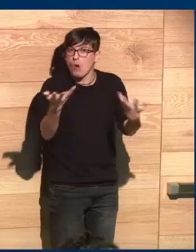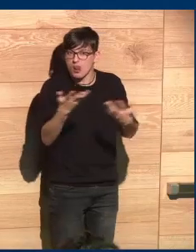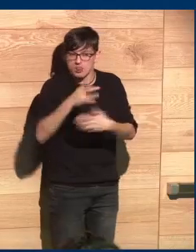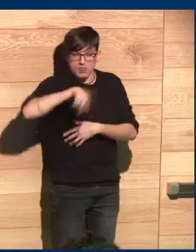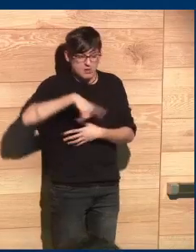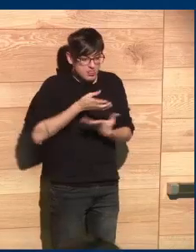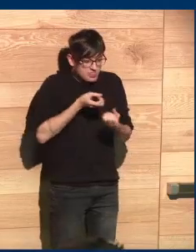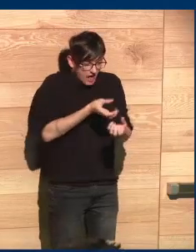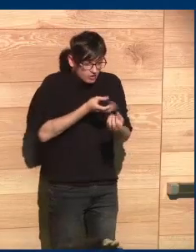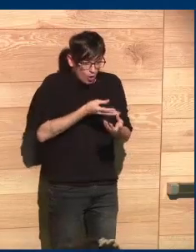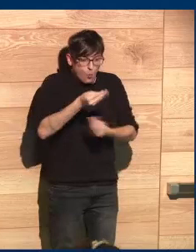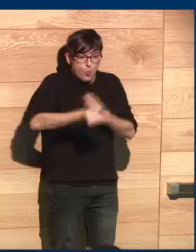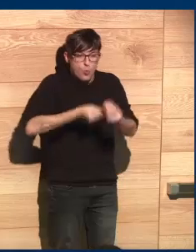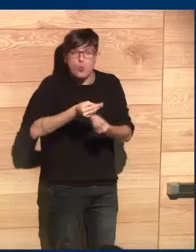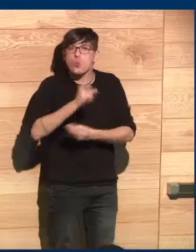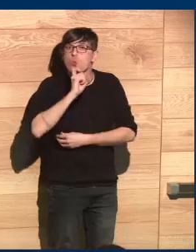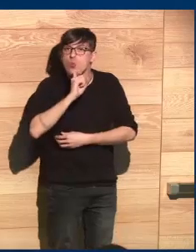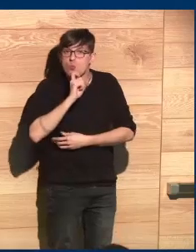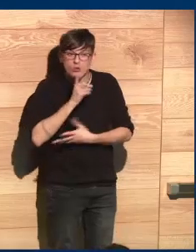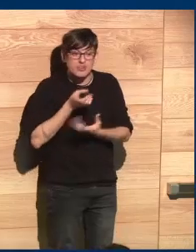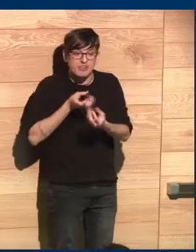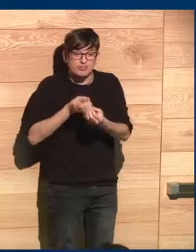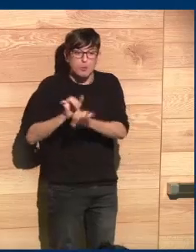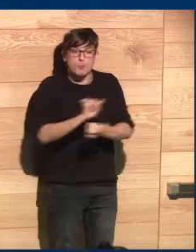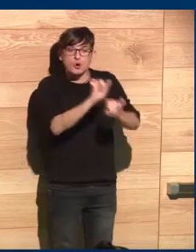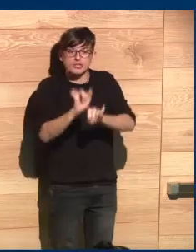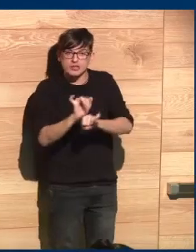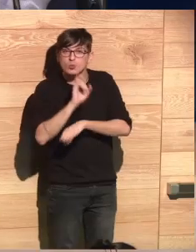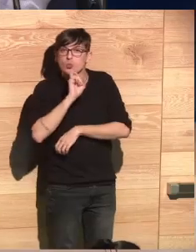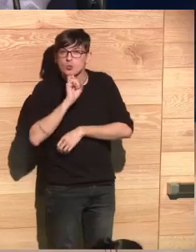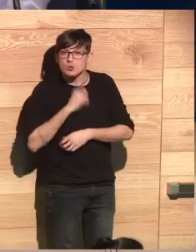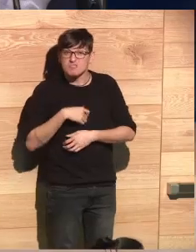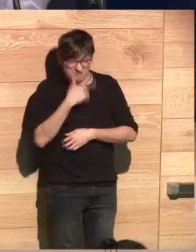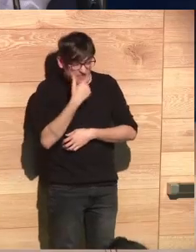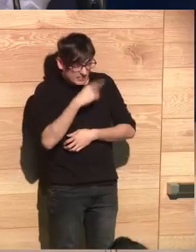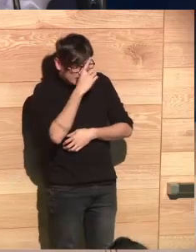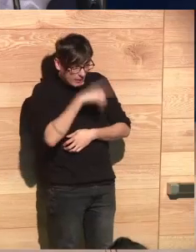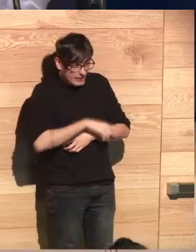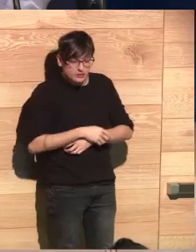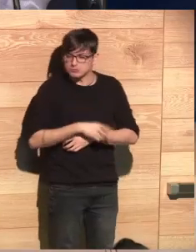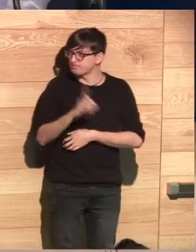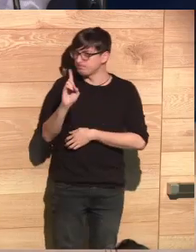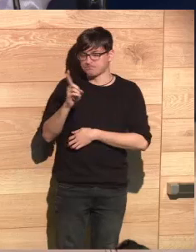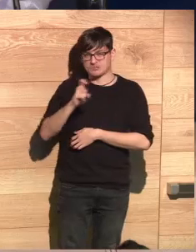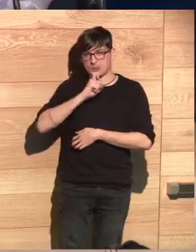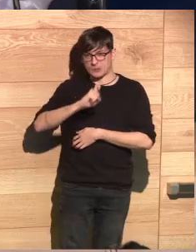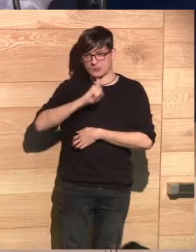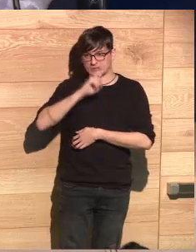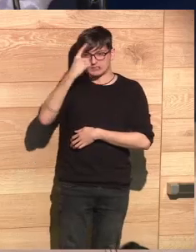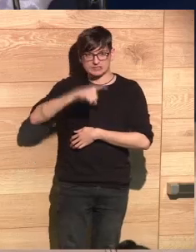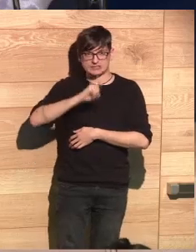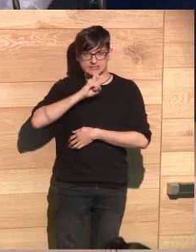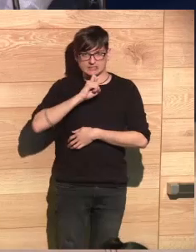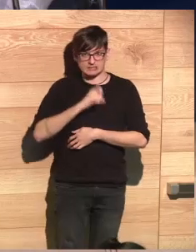esos datos y cómo están esos datos protegidos. ¿Y es fácil saberlo? No. Igual también, quiero